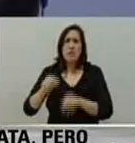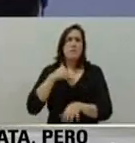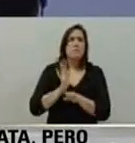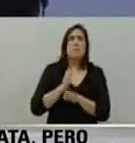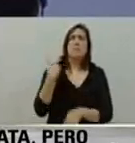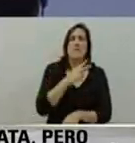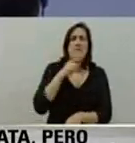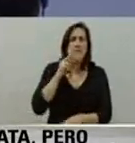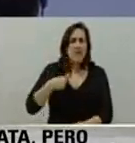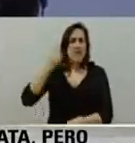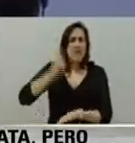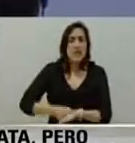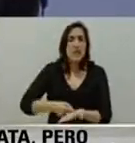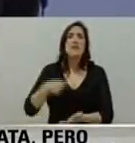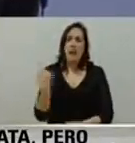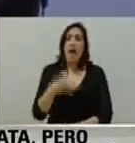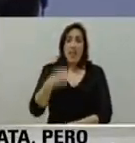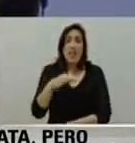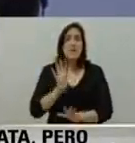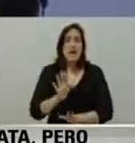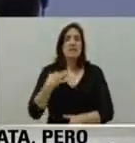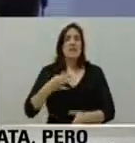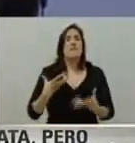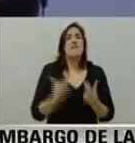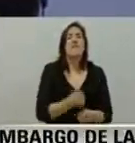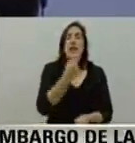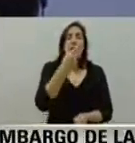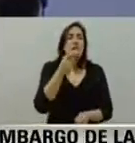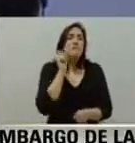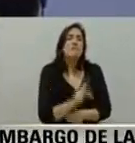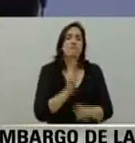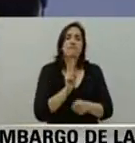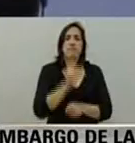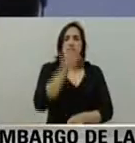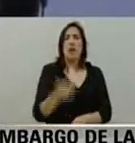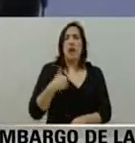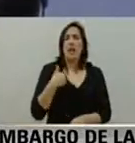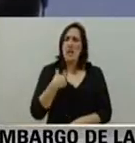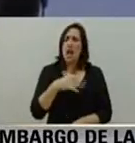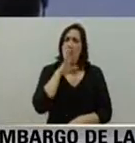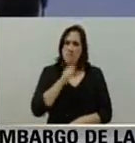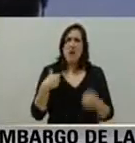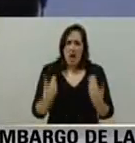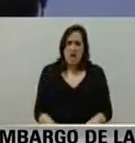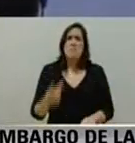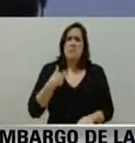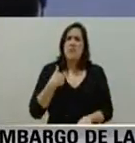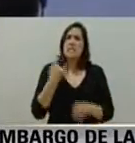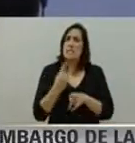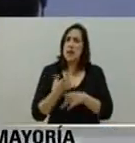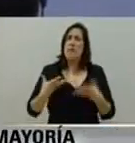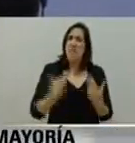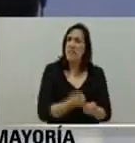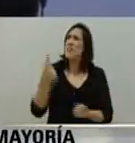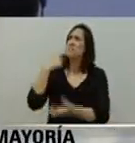con decisión, con lo que hay que tener para defender los intereses de un país y bancarse lo que haya que bancarse cada vez que se defiende el